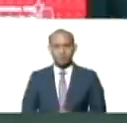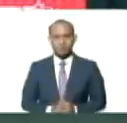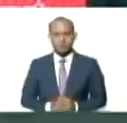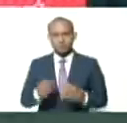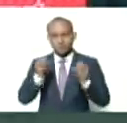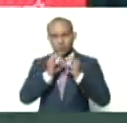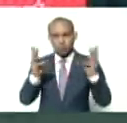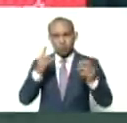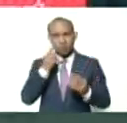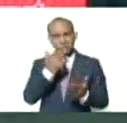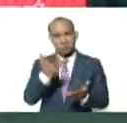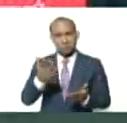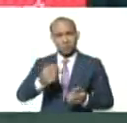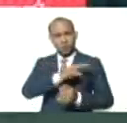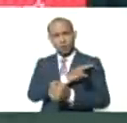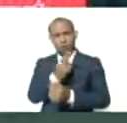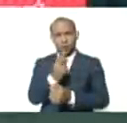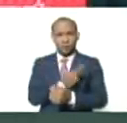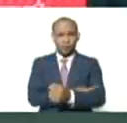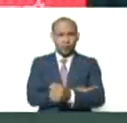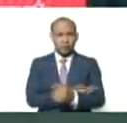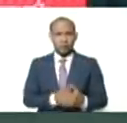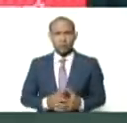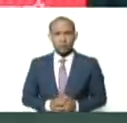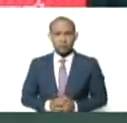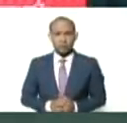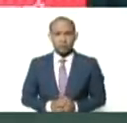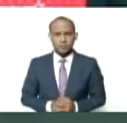Naguará, para que ustedes vean la fuerza